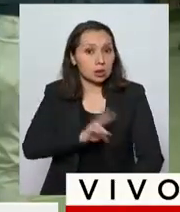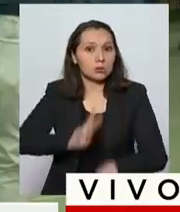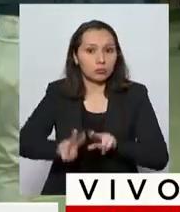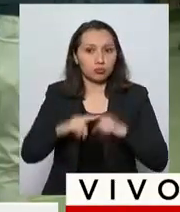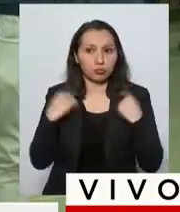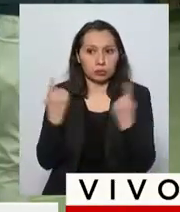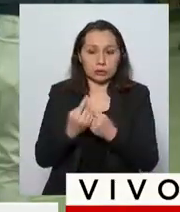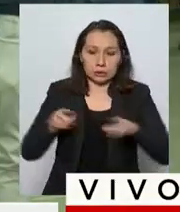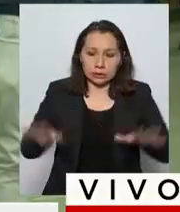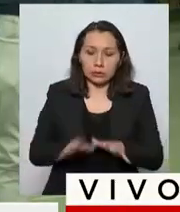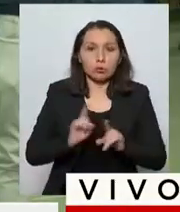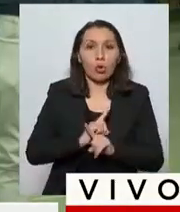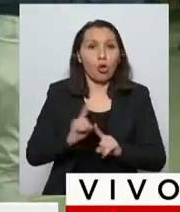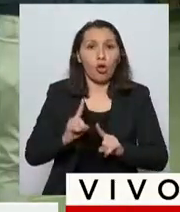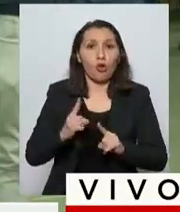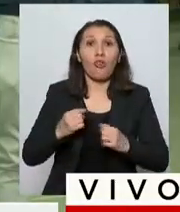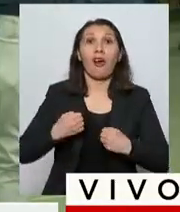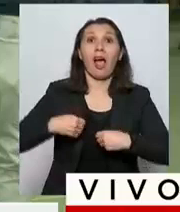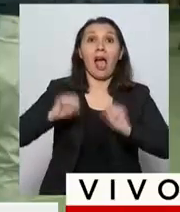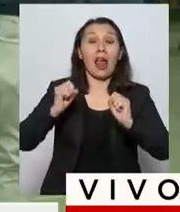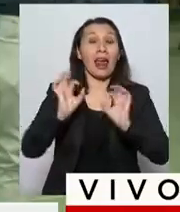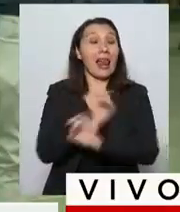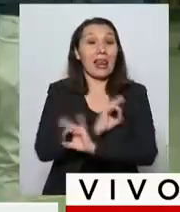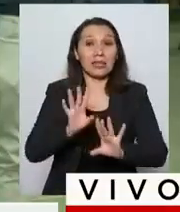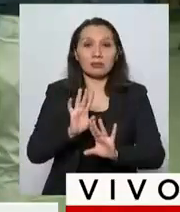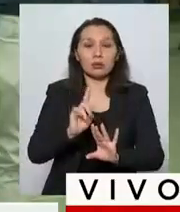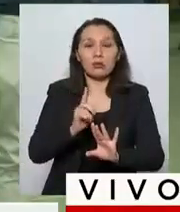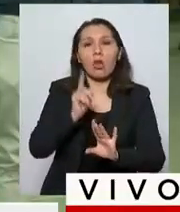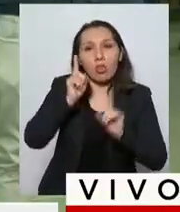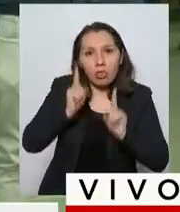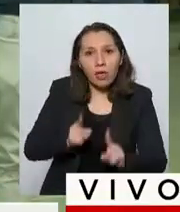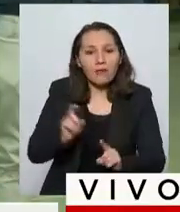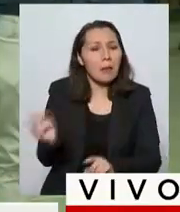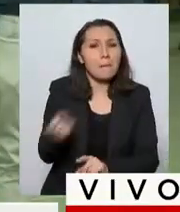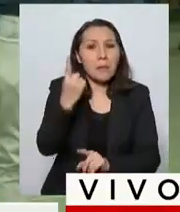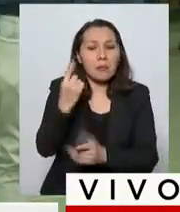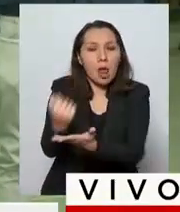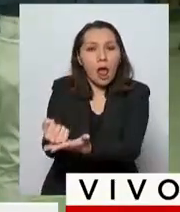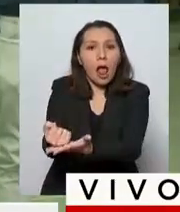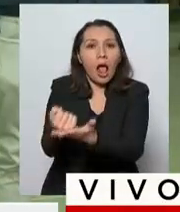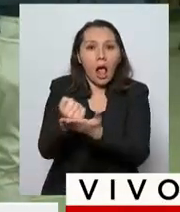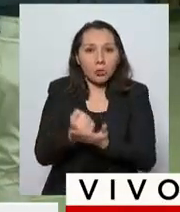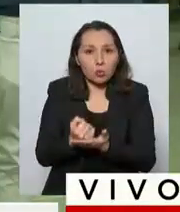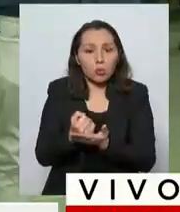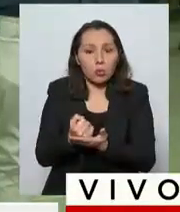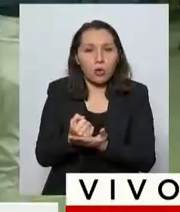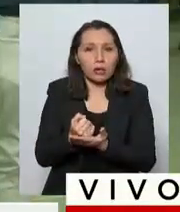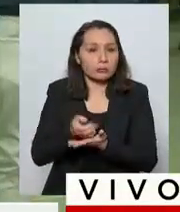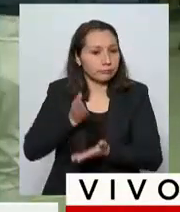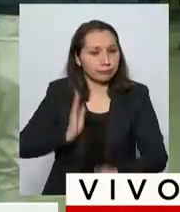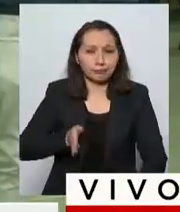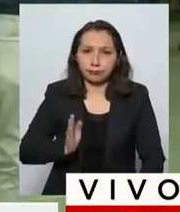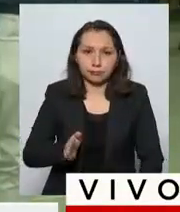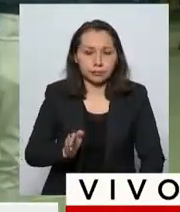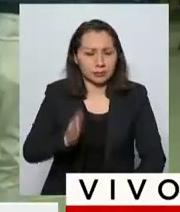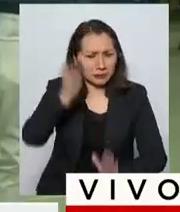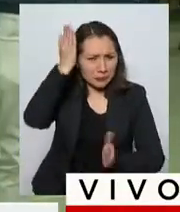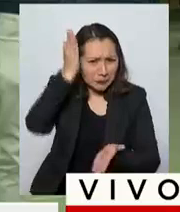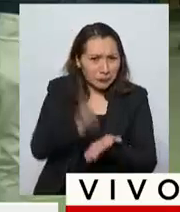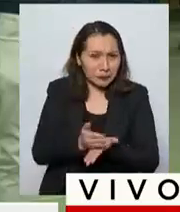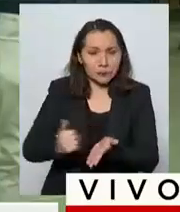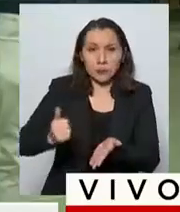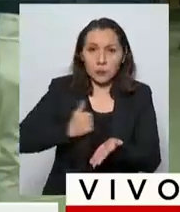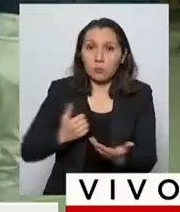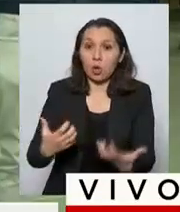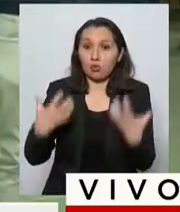haciendo no van a dar frutos fecundos si no tenemos la colaboración permanente, estricta,